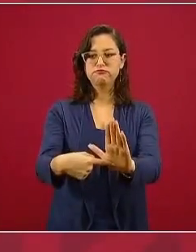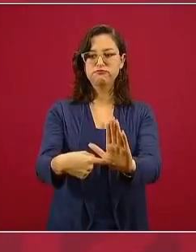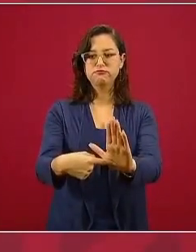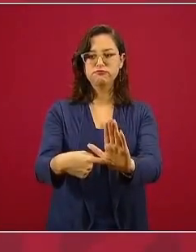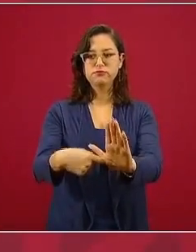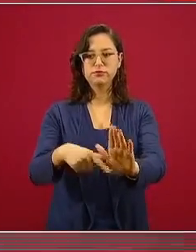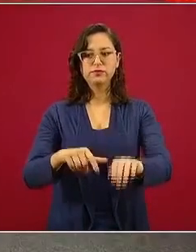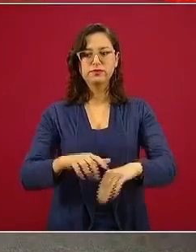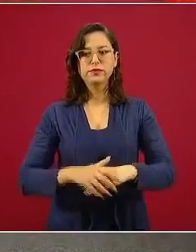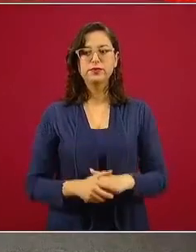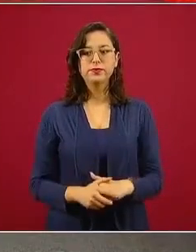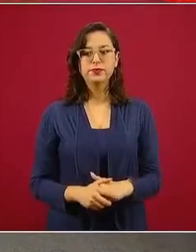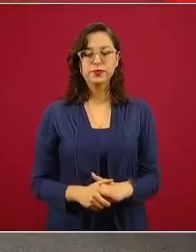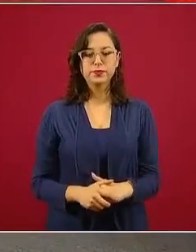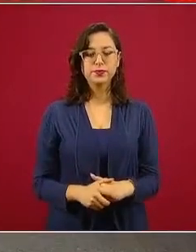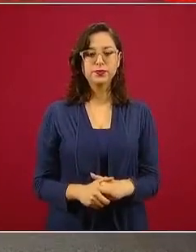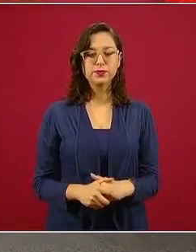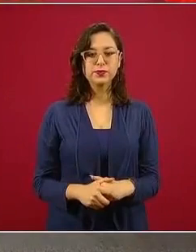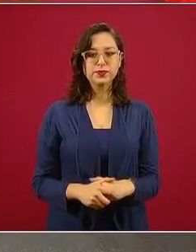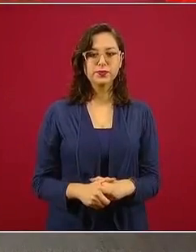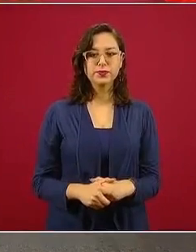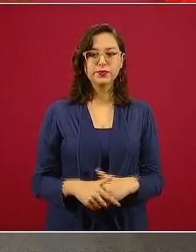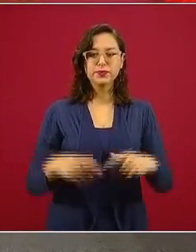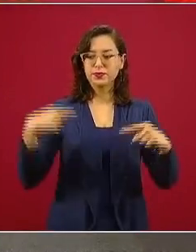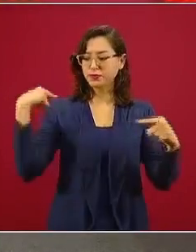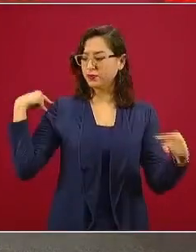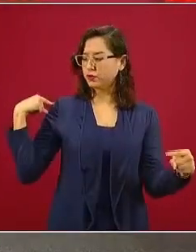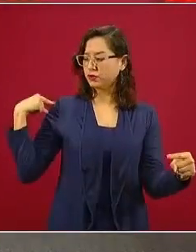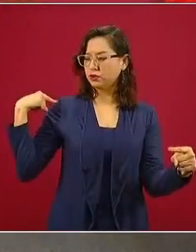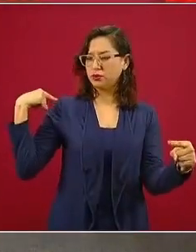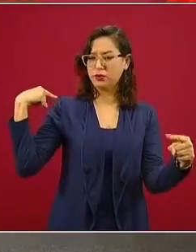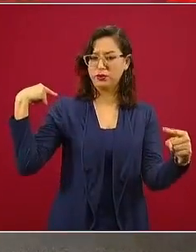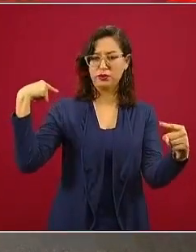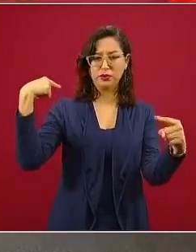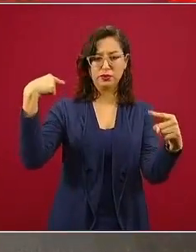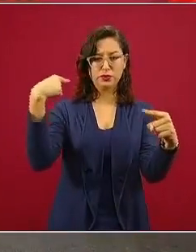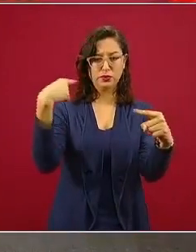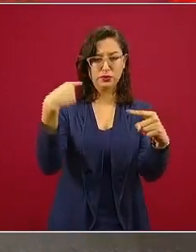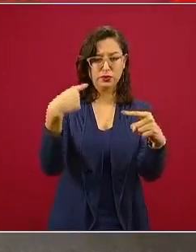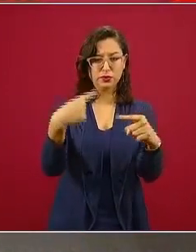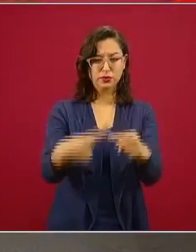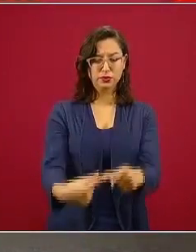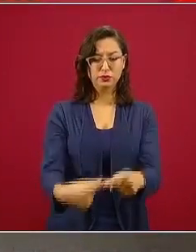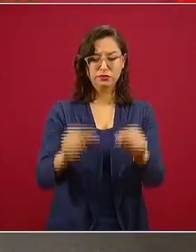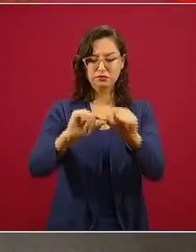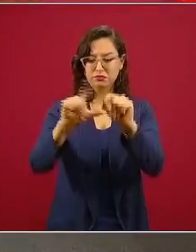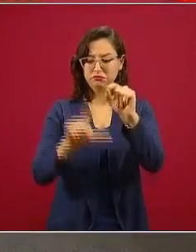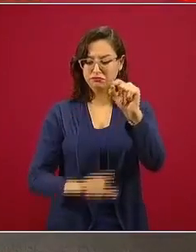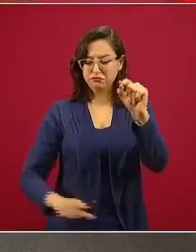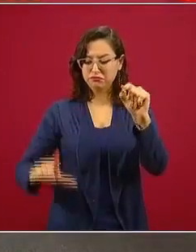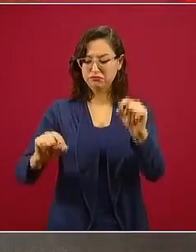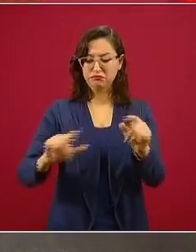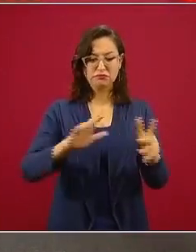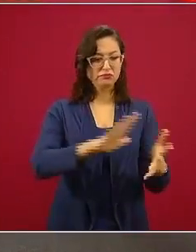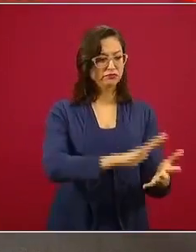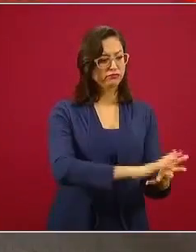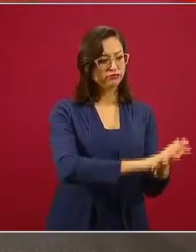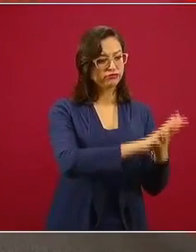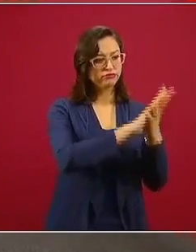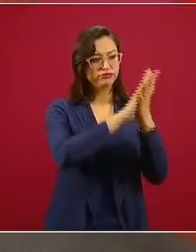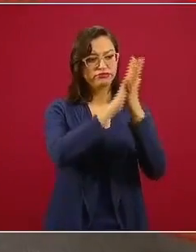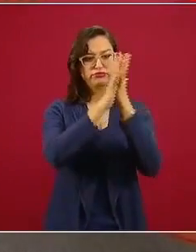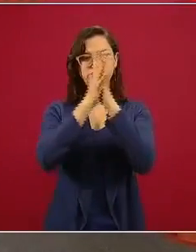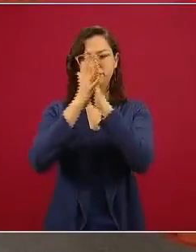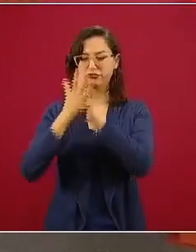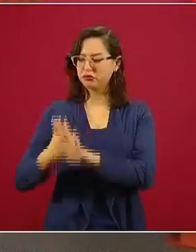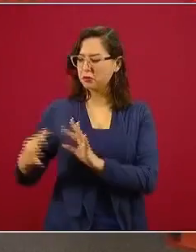sobre lo que hemos logrado en el proceso de transformación de la vida pública del país